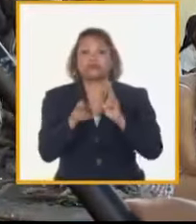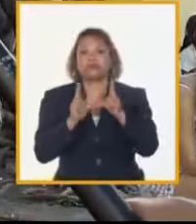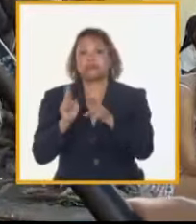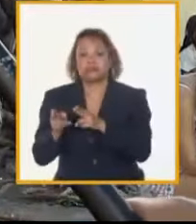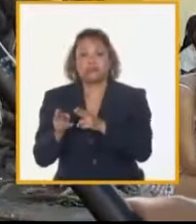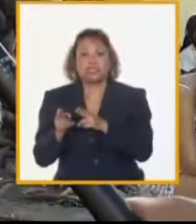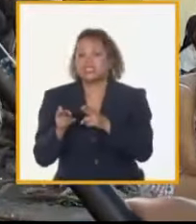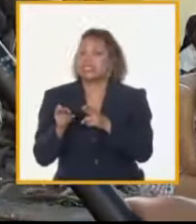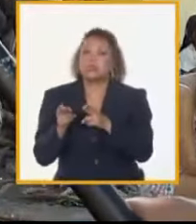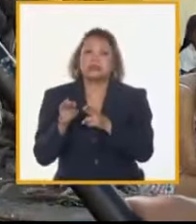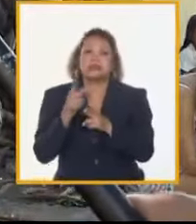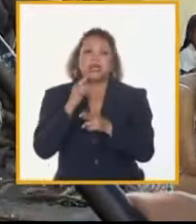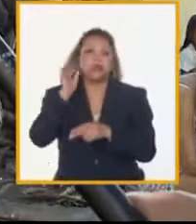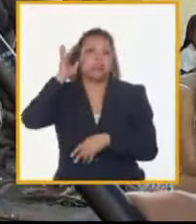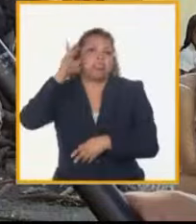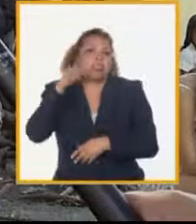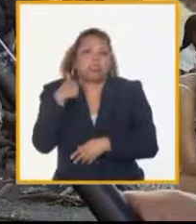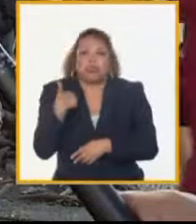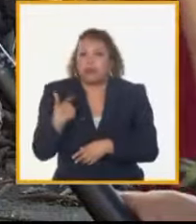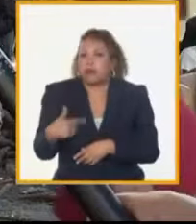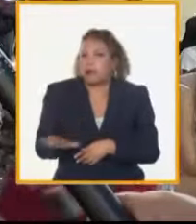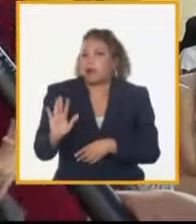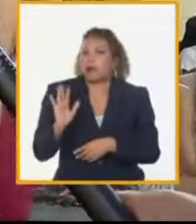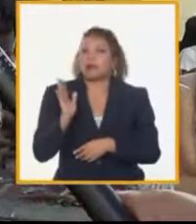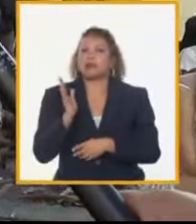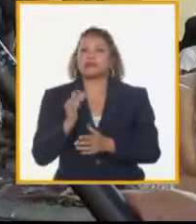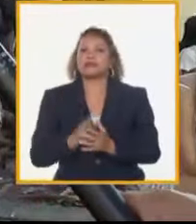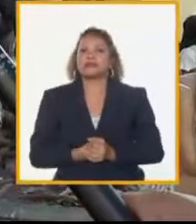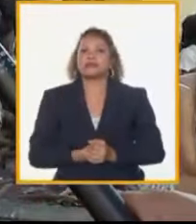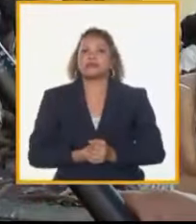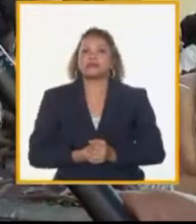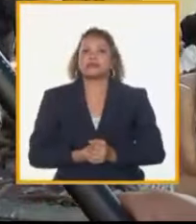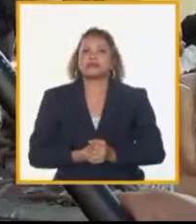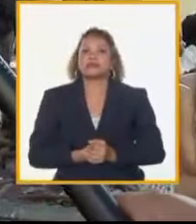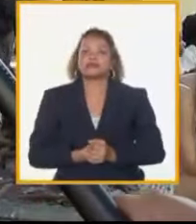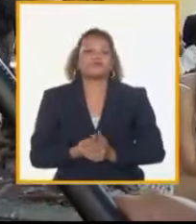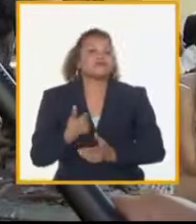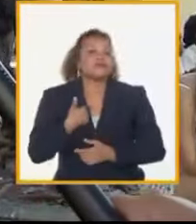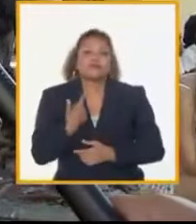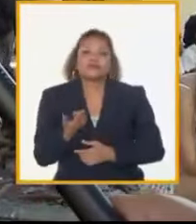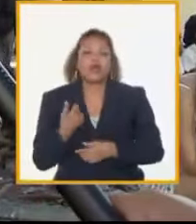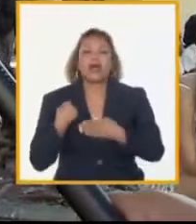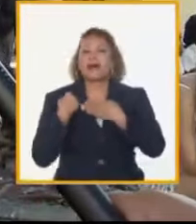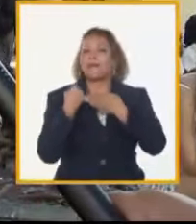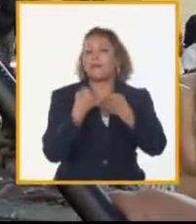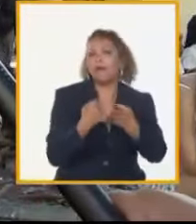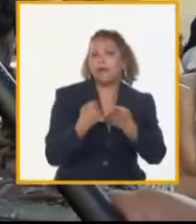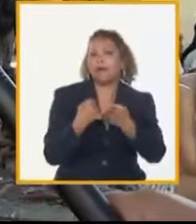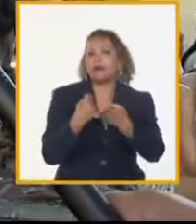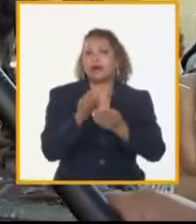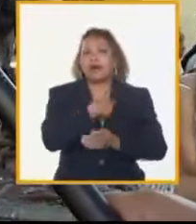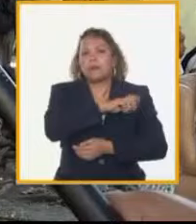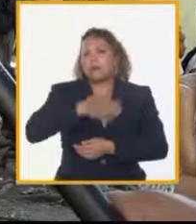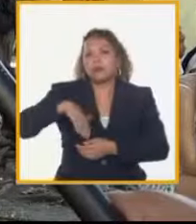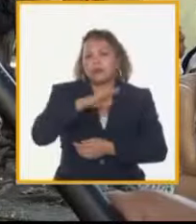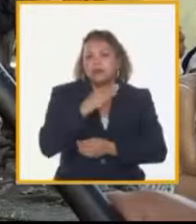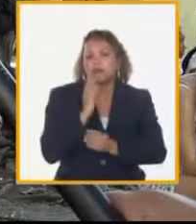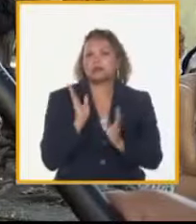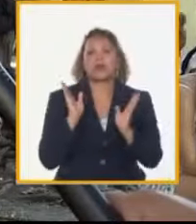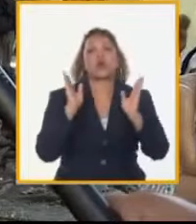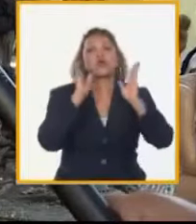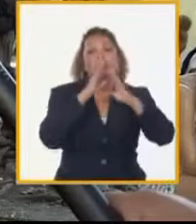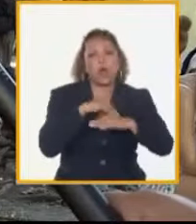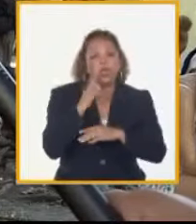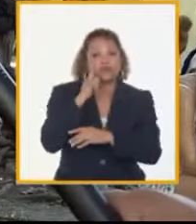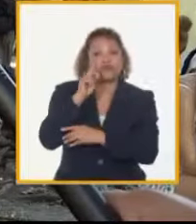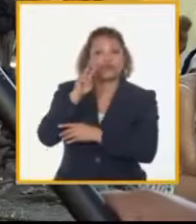hacen lo que les da su real gana y no apoyan la cantidad de personas que, como usted puede